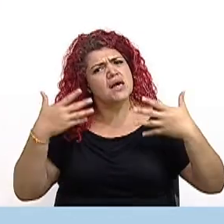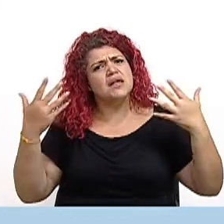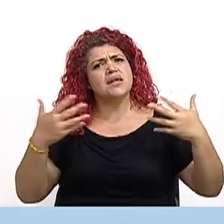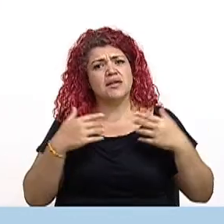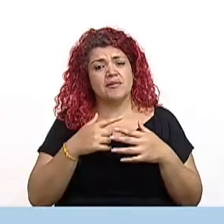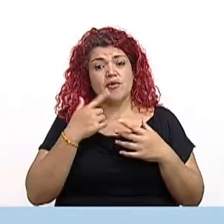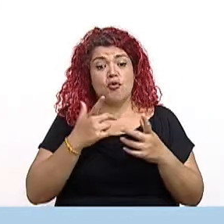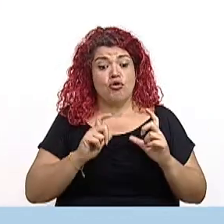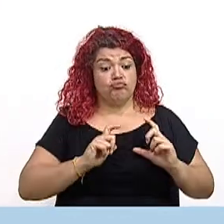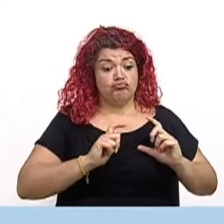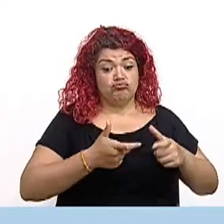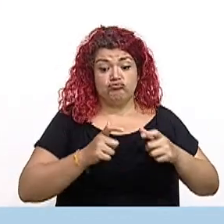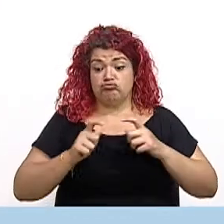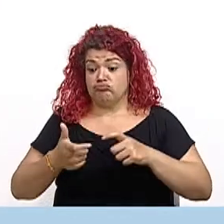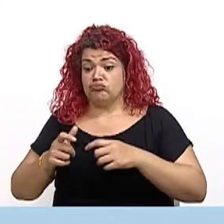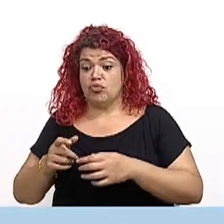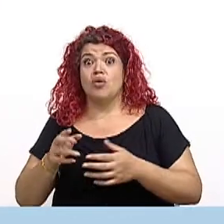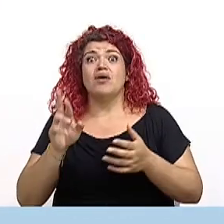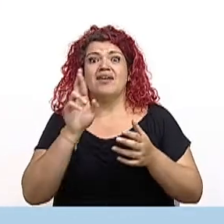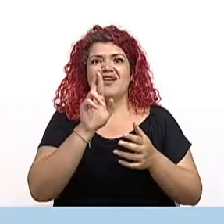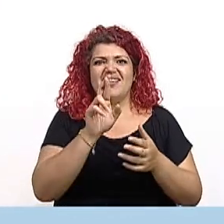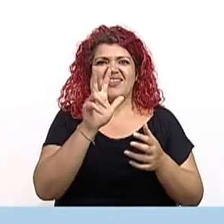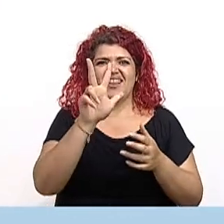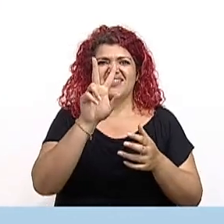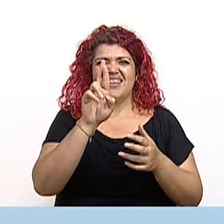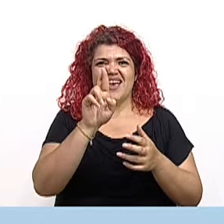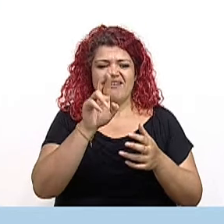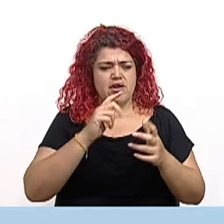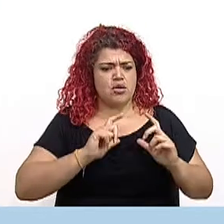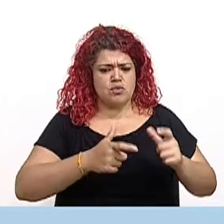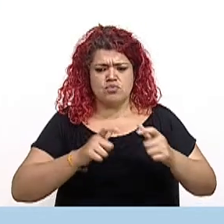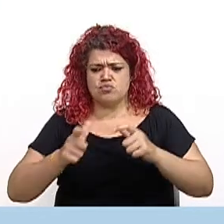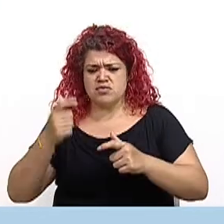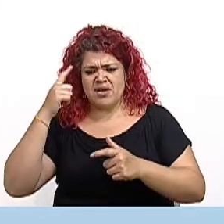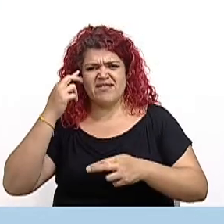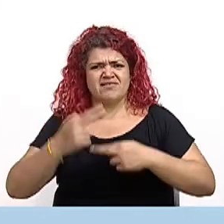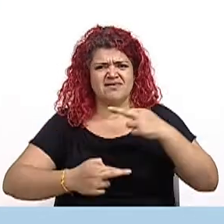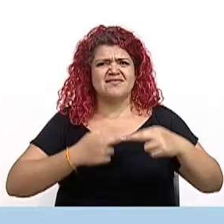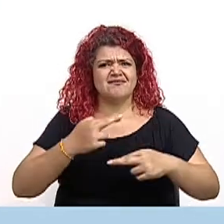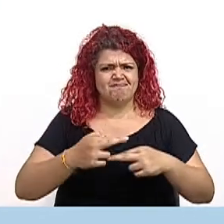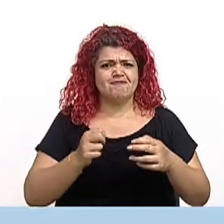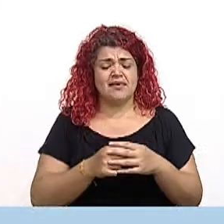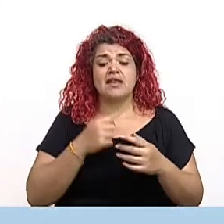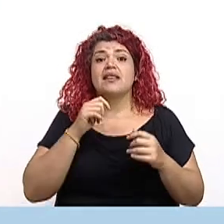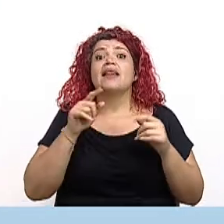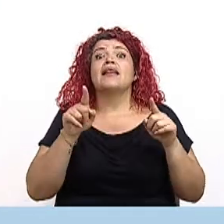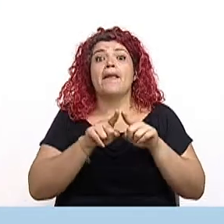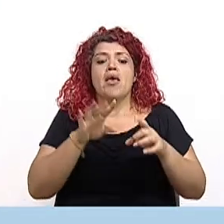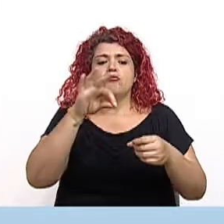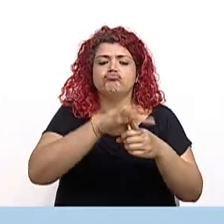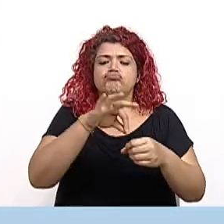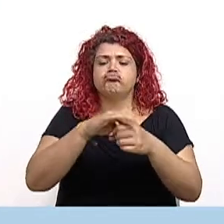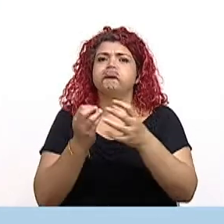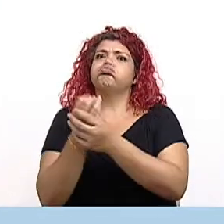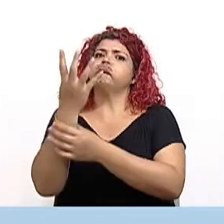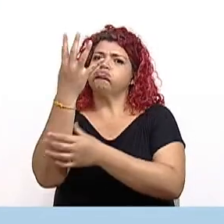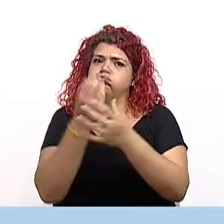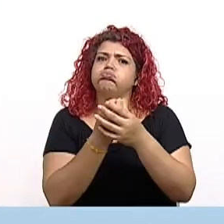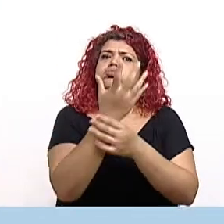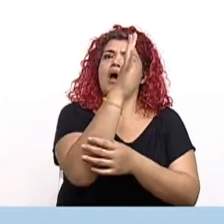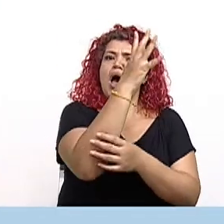través de las estrategias de las 3R, también los procesos de reforestación que podemos realizar en nuestras